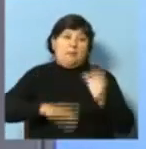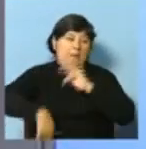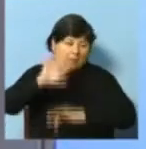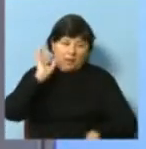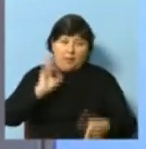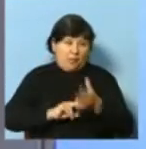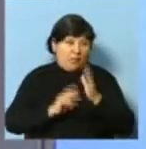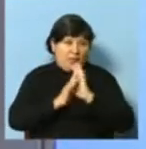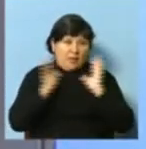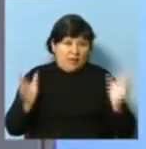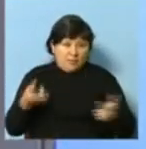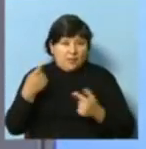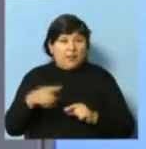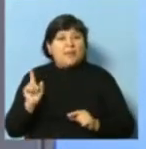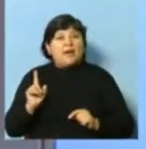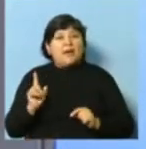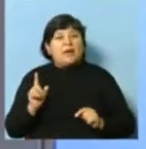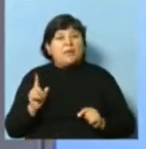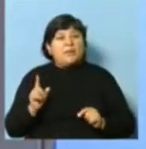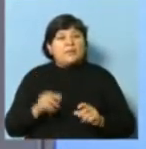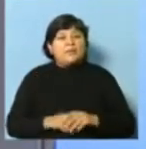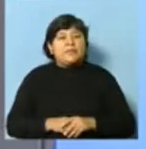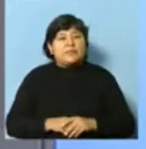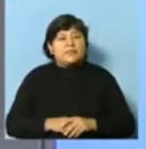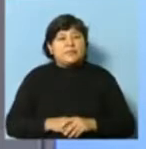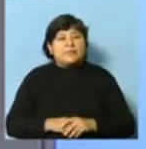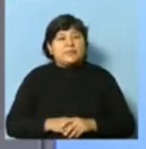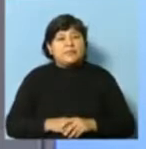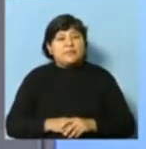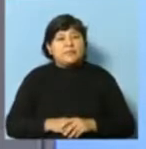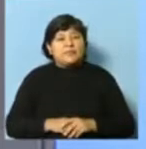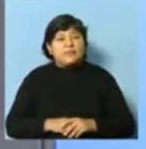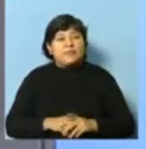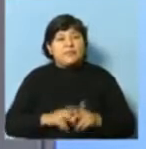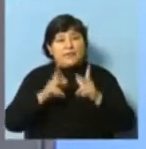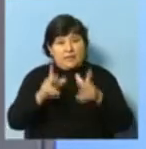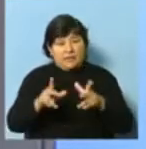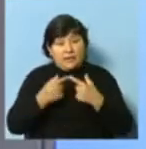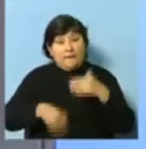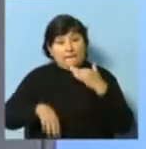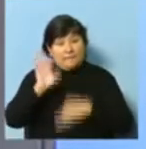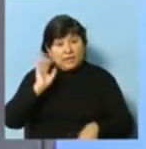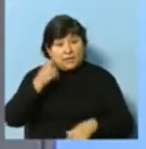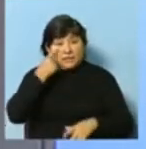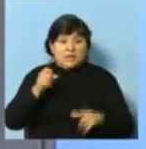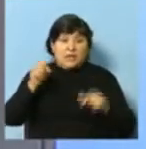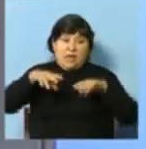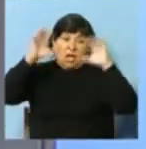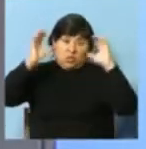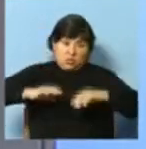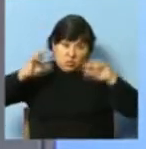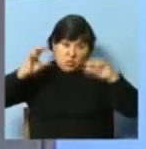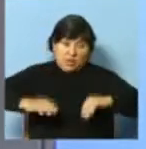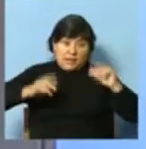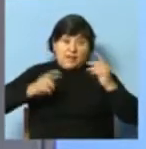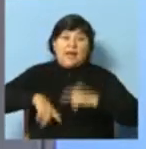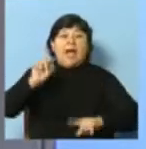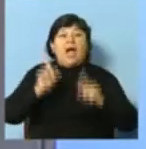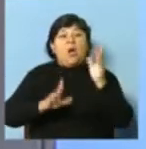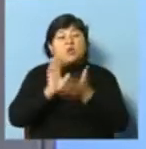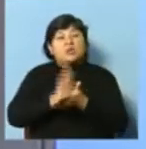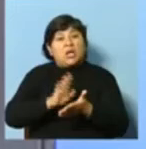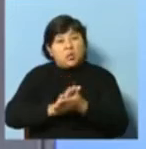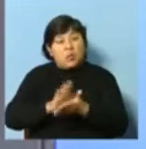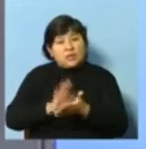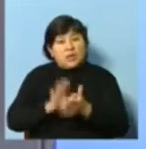este que bueno incrementaron las condiciones de alguna situación de la